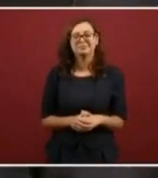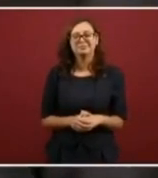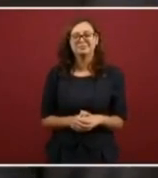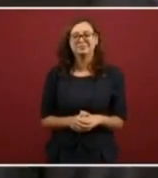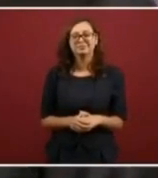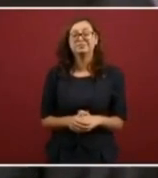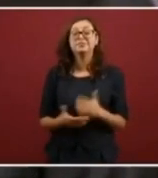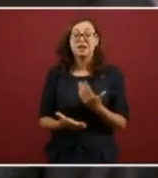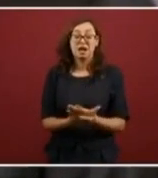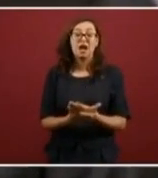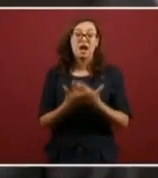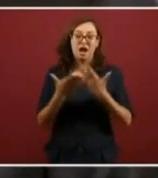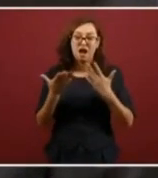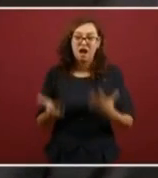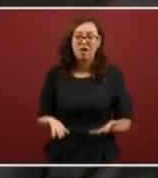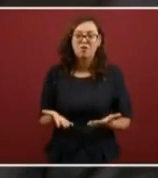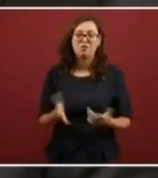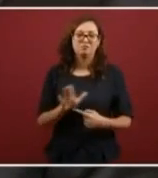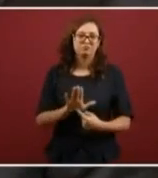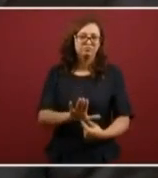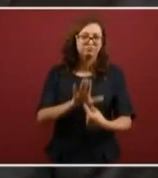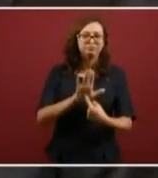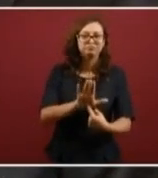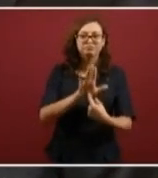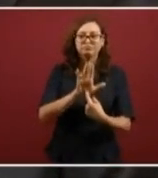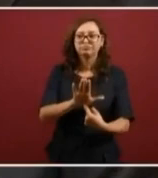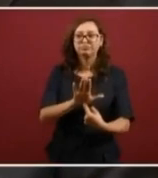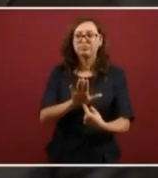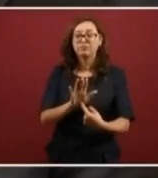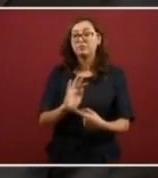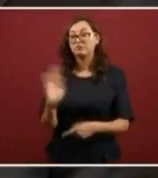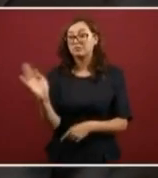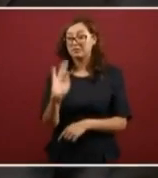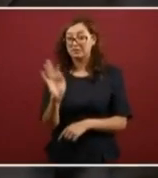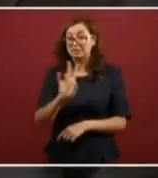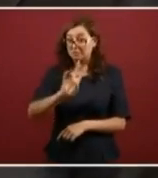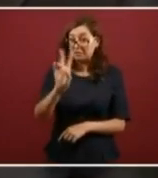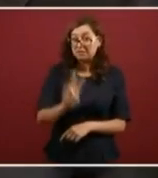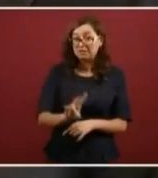de qué se trata, porque incluso si fuese un asunto grave,